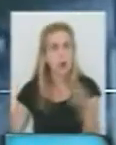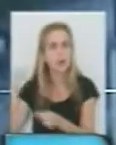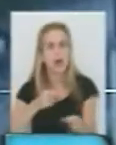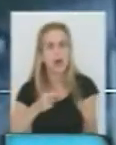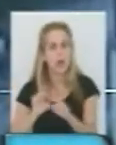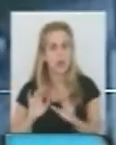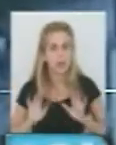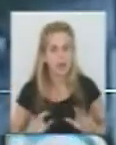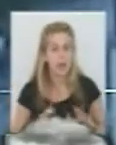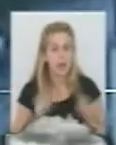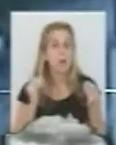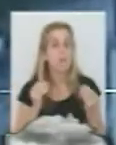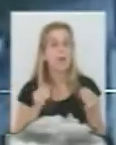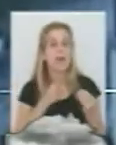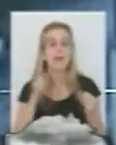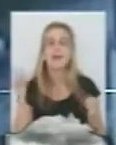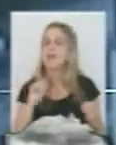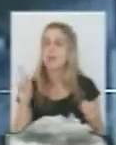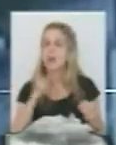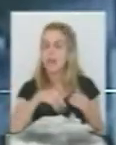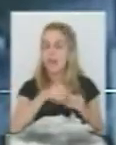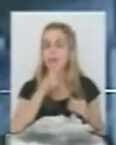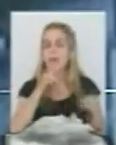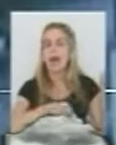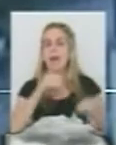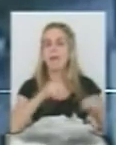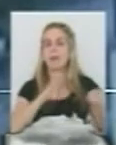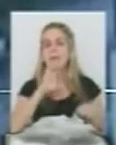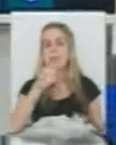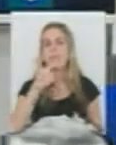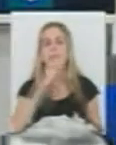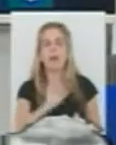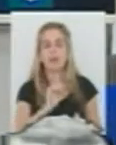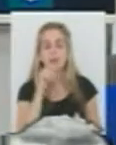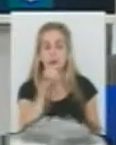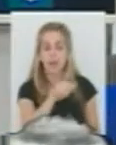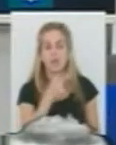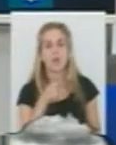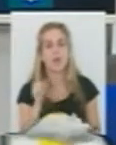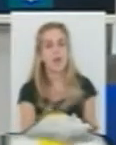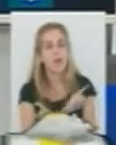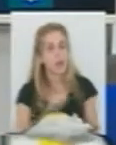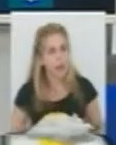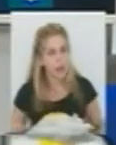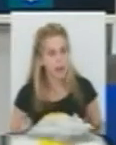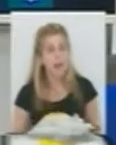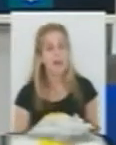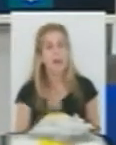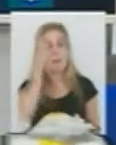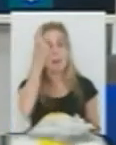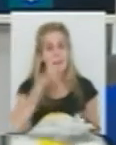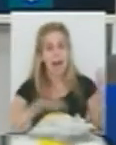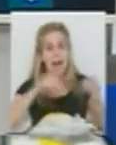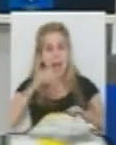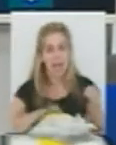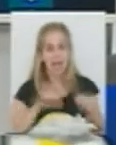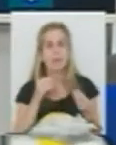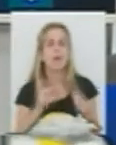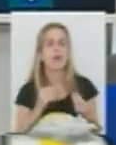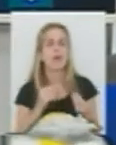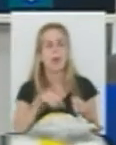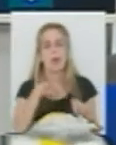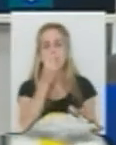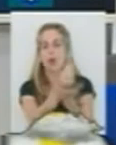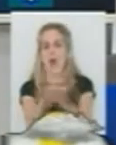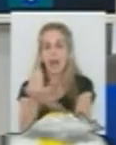no ir a las PASO de gobernador del Frente Renovador. Él pretende eso. Él pretende no enfrentarse en las PASO con Felipe Solá. Ahora te